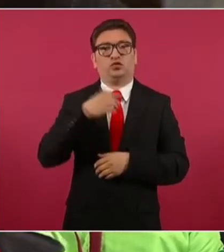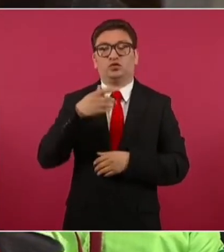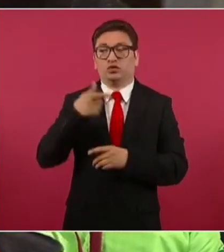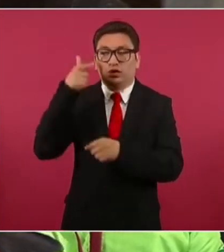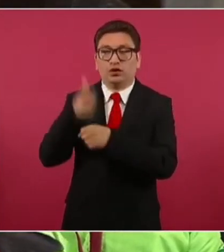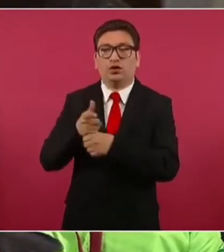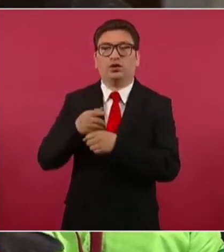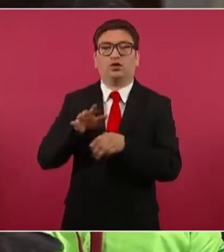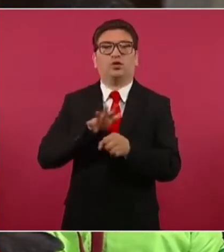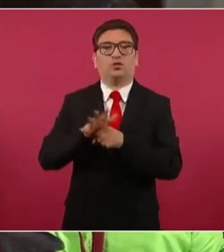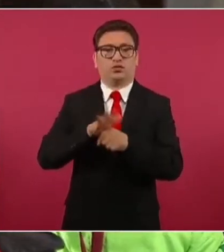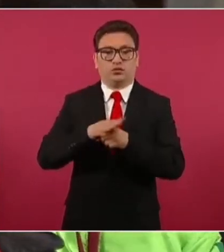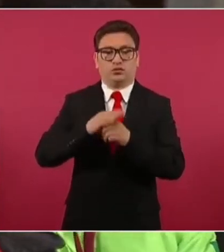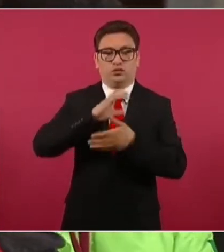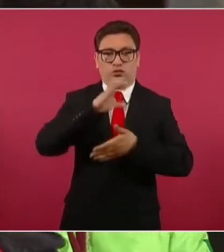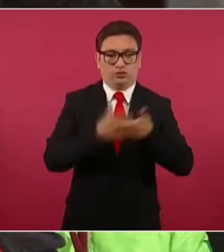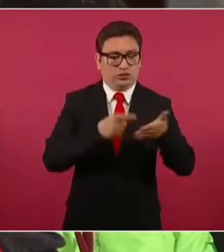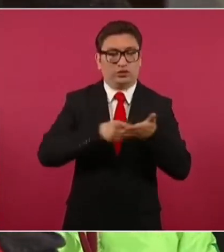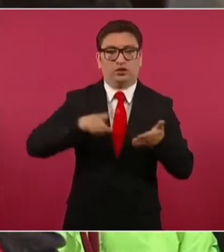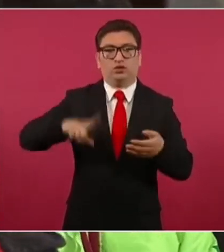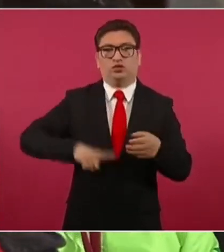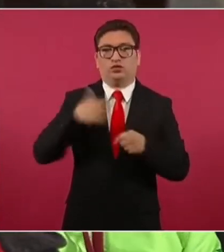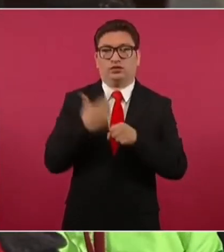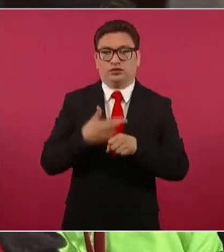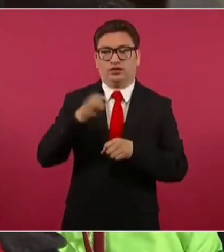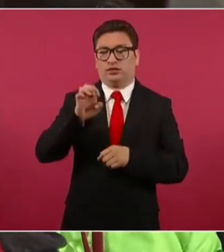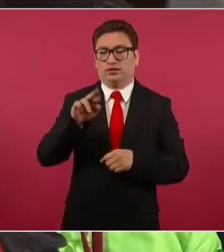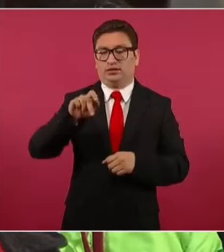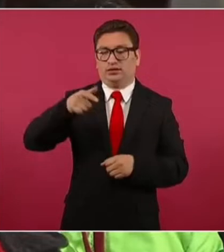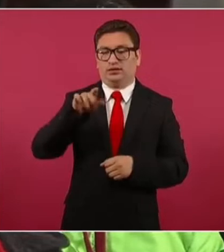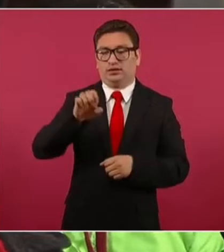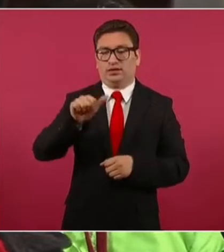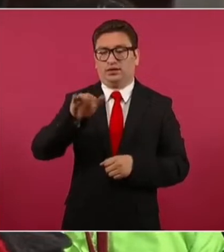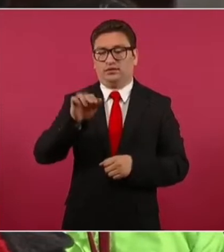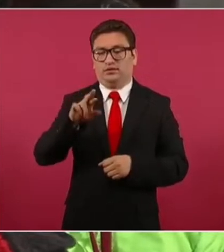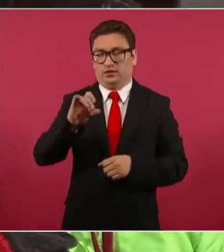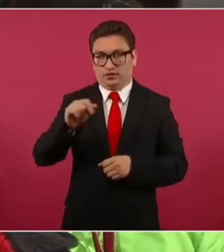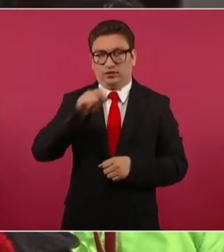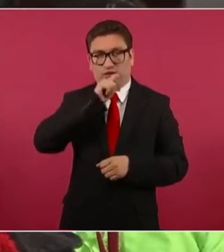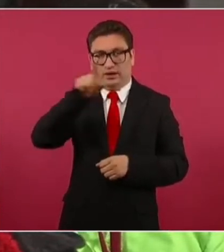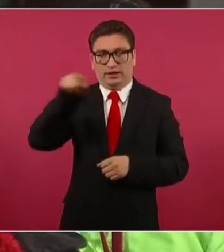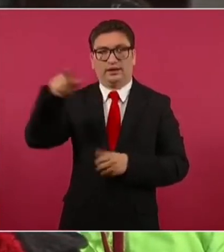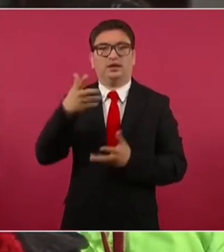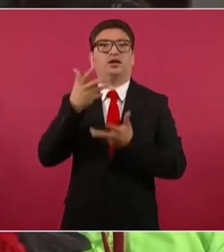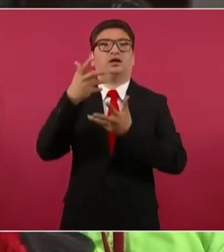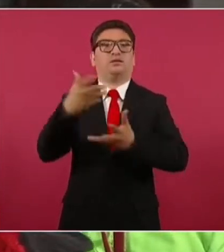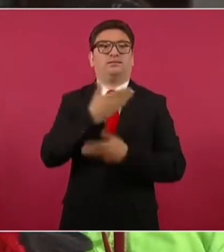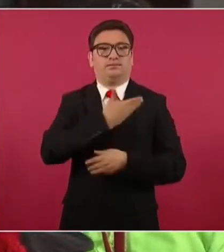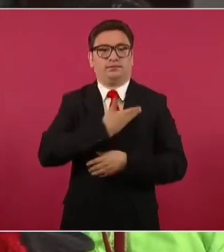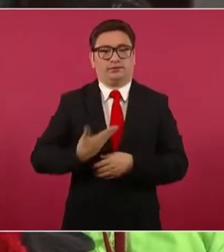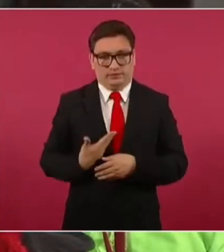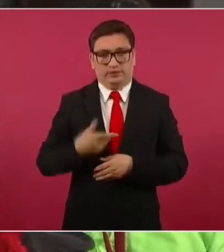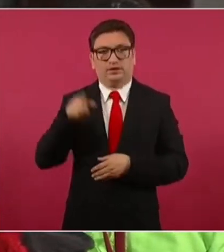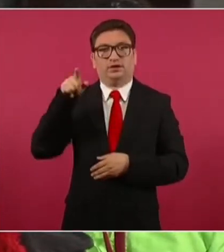fueron unos contratos donde el gobernador Enrique Alfaro de Jalisco, en su camino de querer ser presidente,